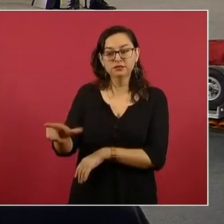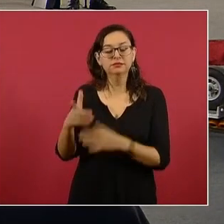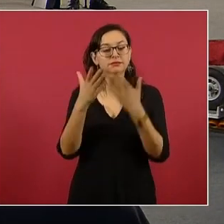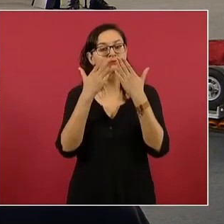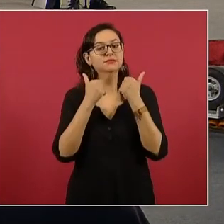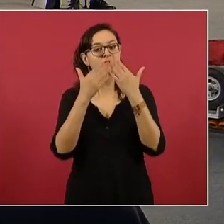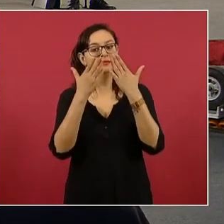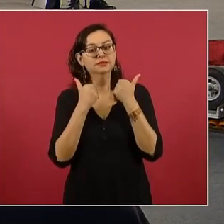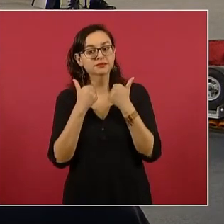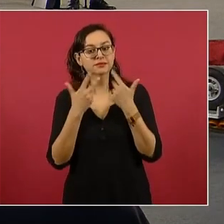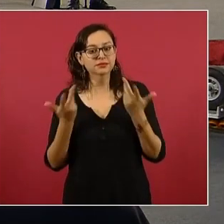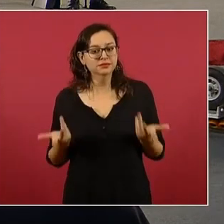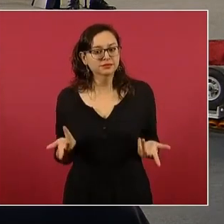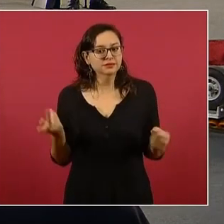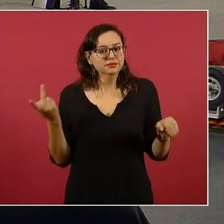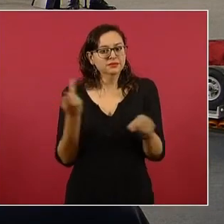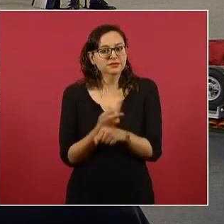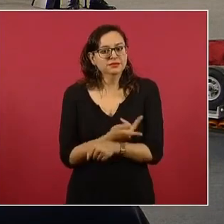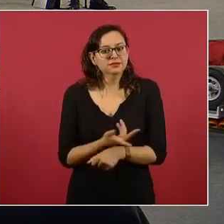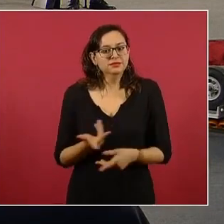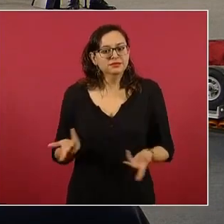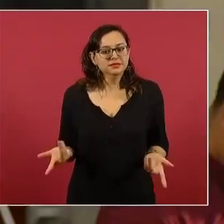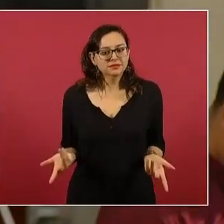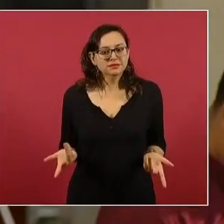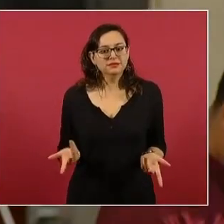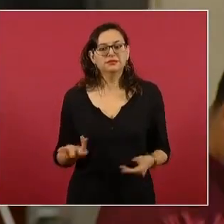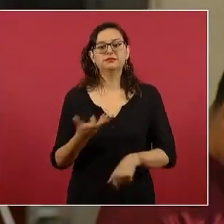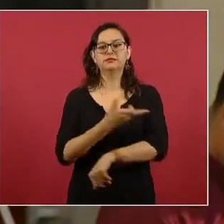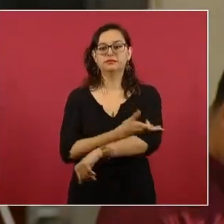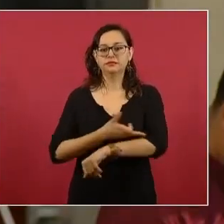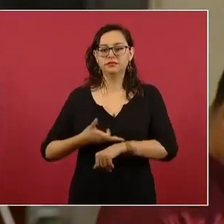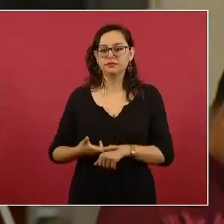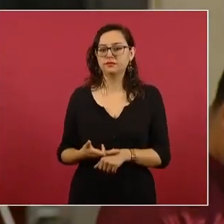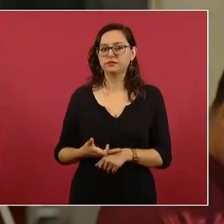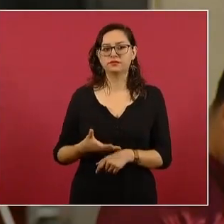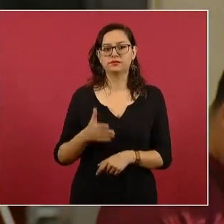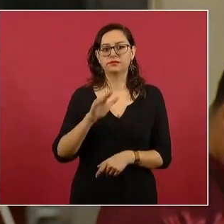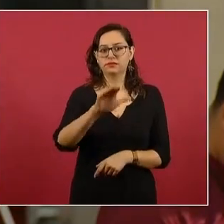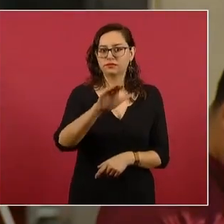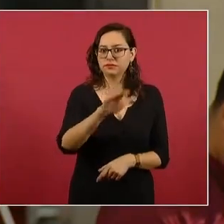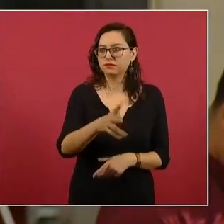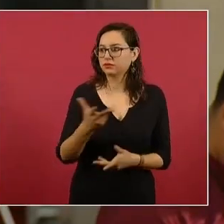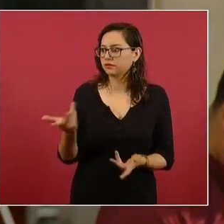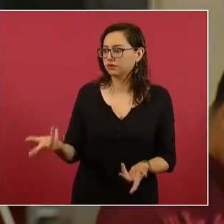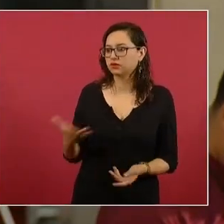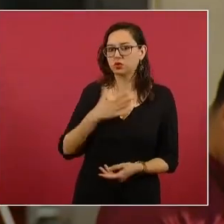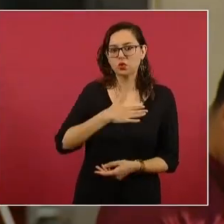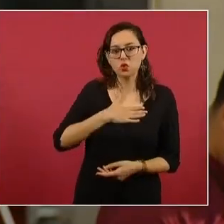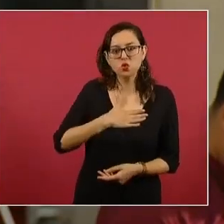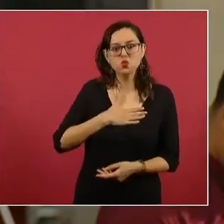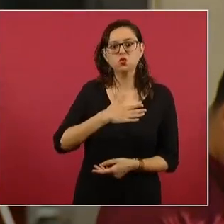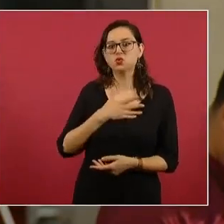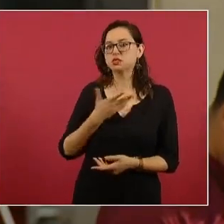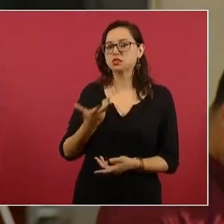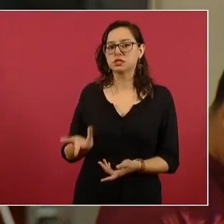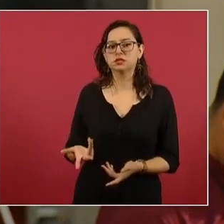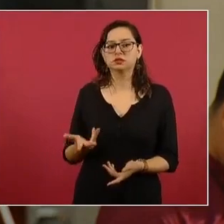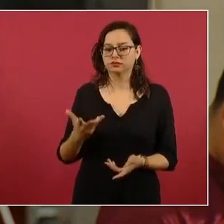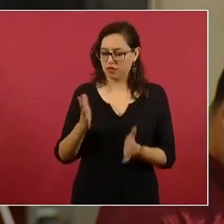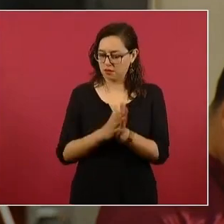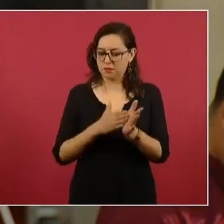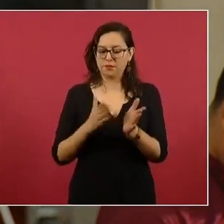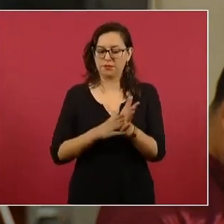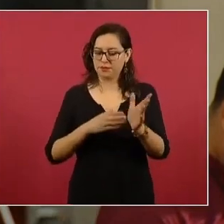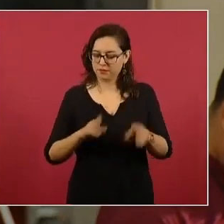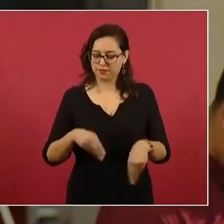al de duda razonable. Presidente, la familia está pidiendo justicia jurídica y no sé, yo le voy a entregar aquí